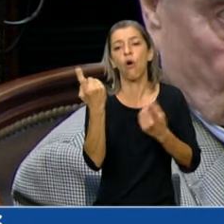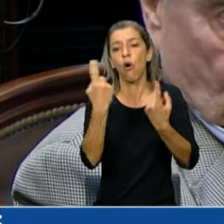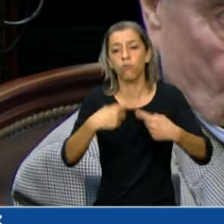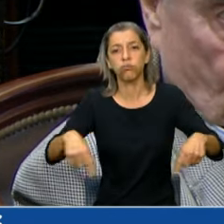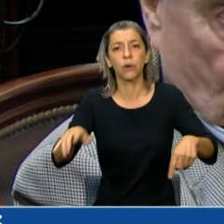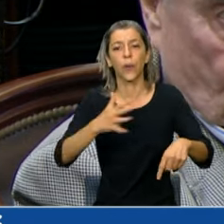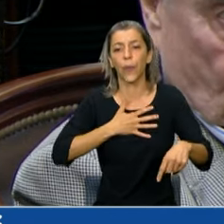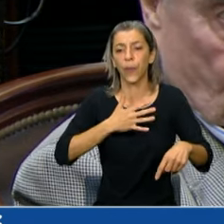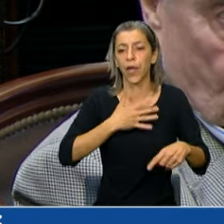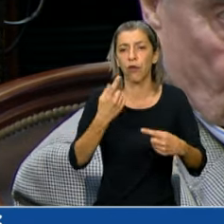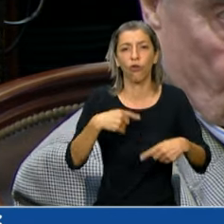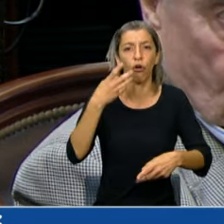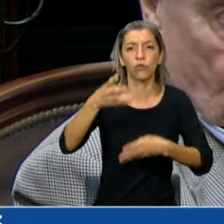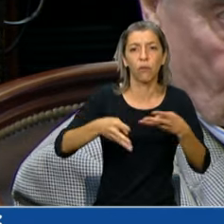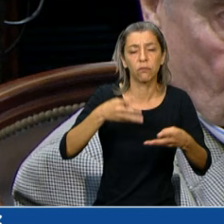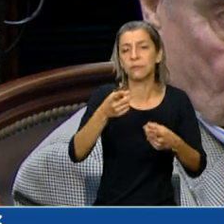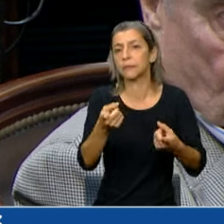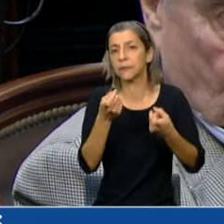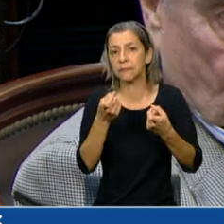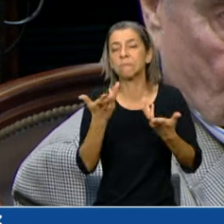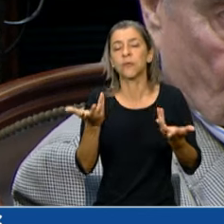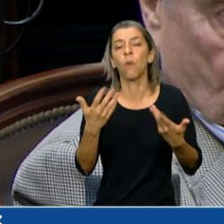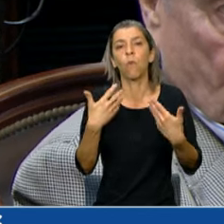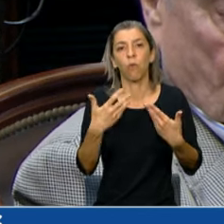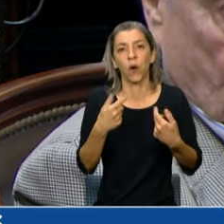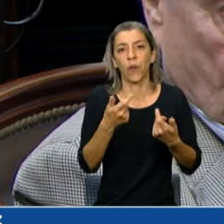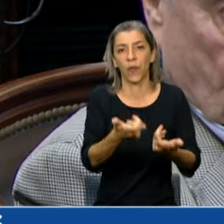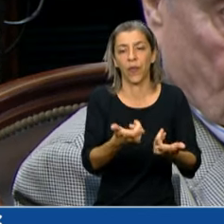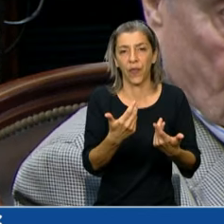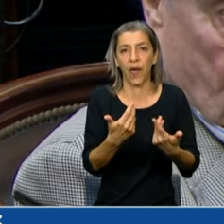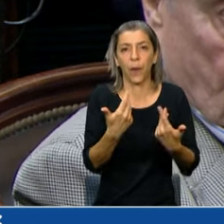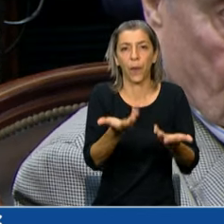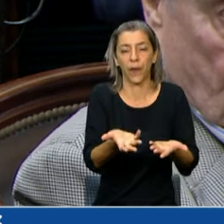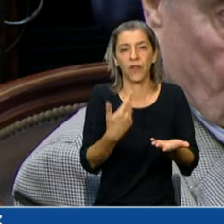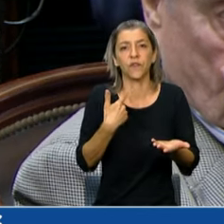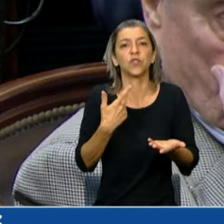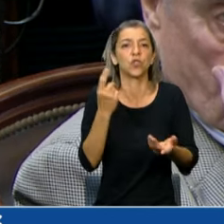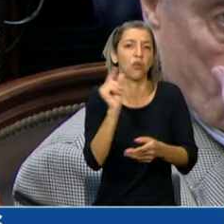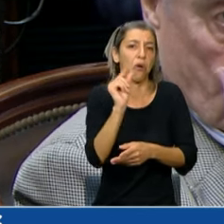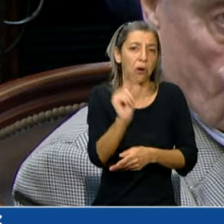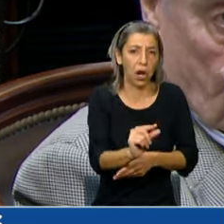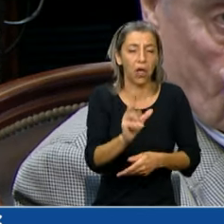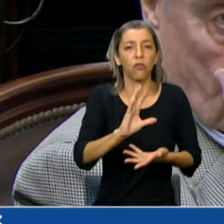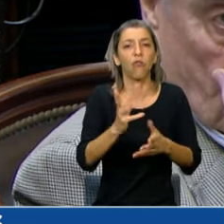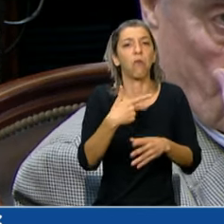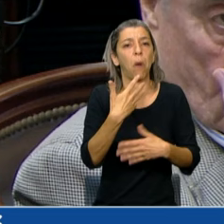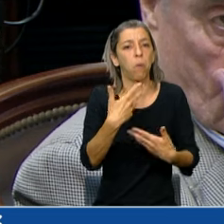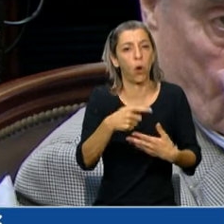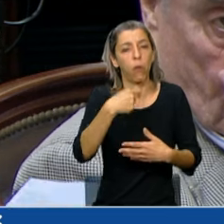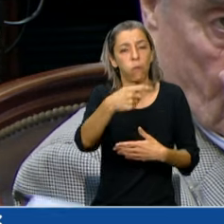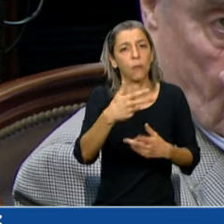especiales partes y componentes y la conversión en Bono de crédito fiscal del